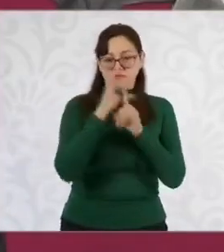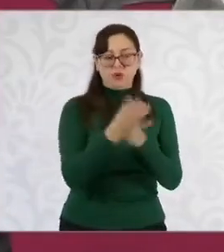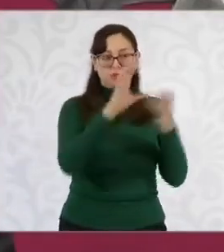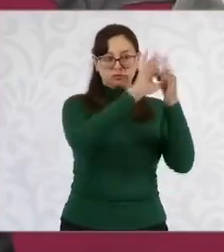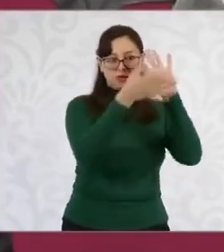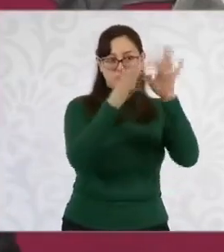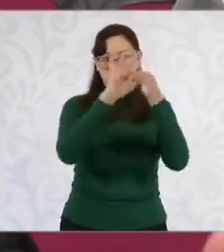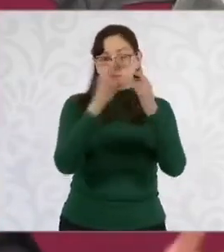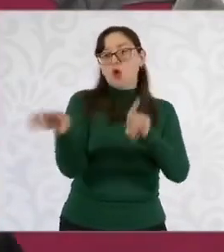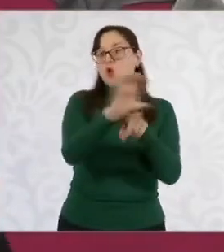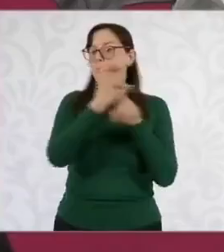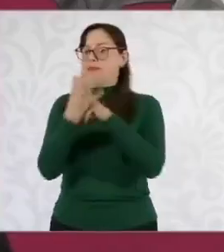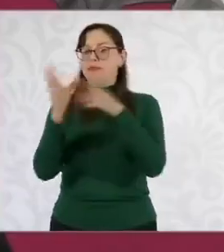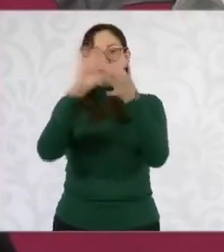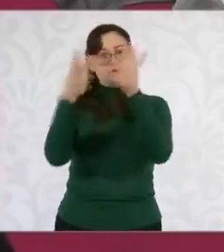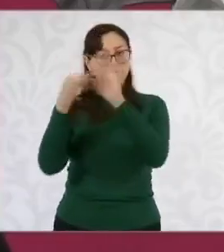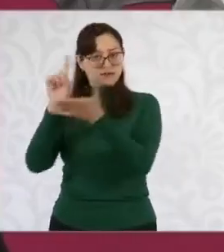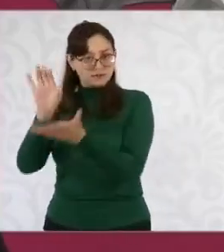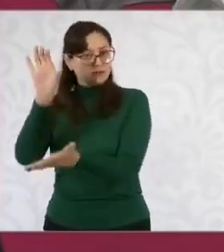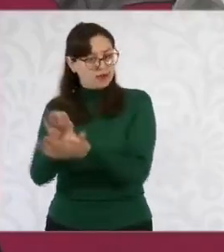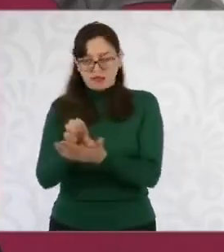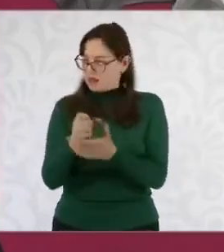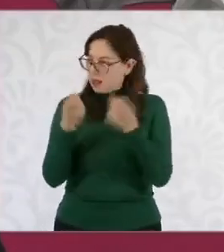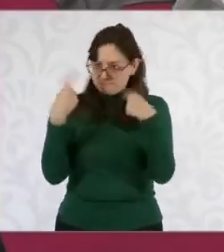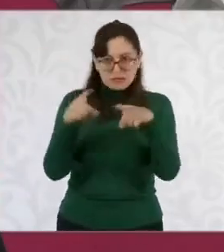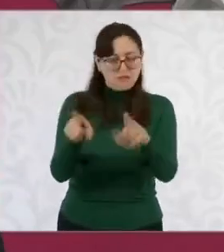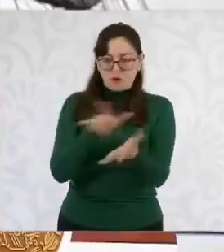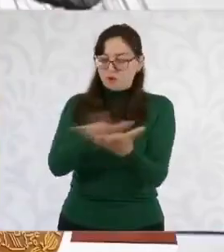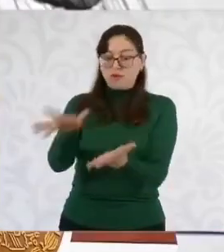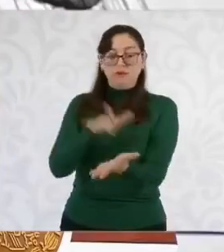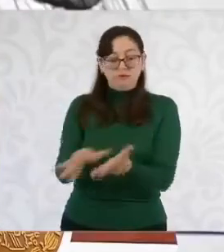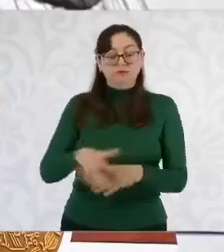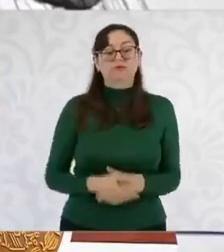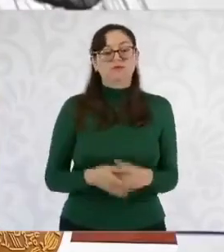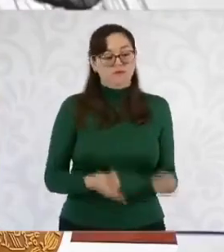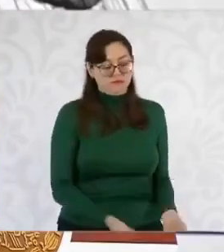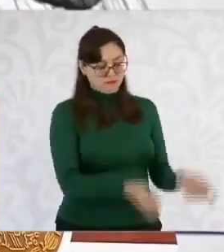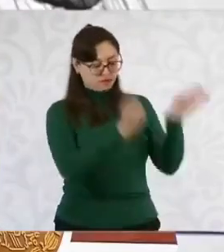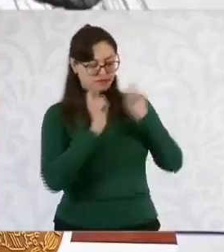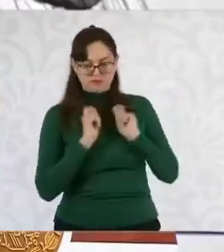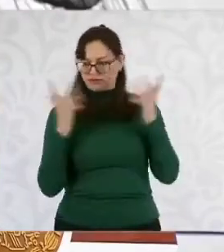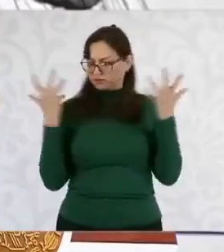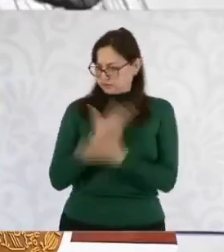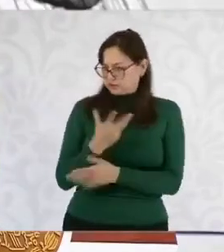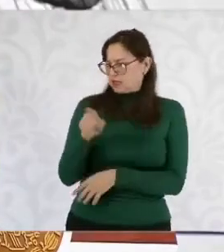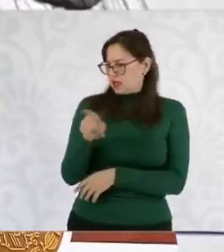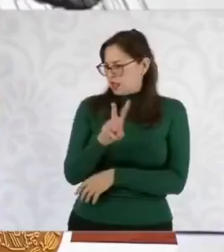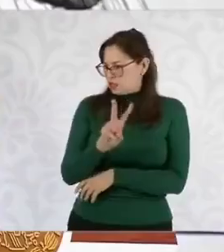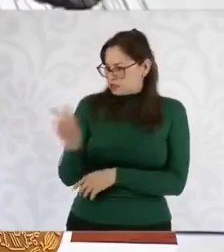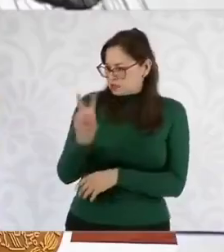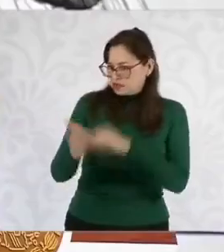mexicano recibimos Cuando llegamos una problemática de más de 200 deportistas de alto rendimiento con recortes de